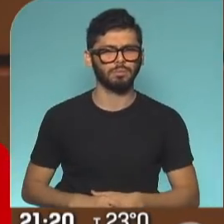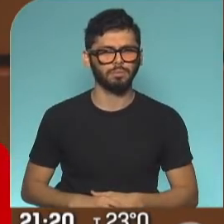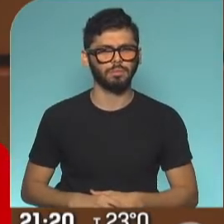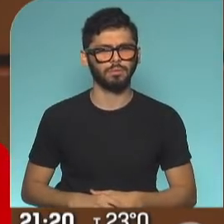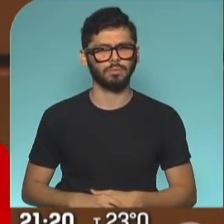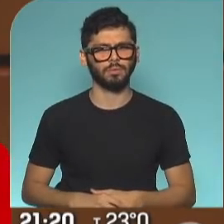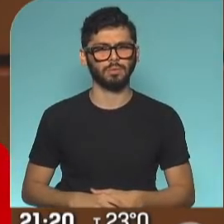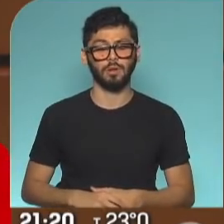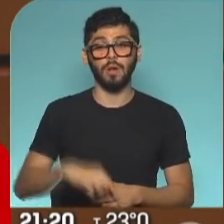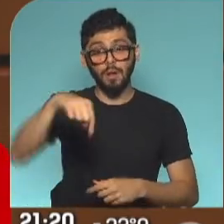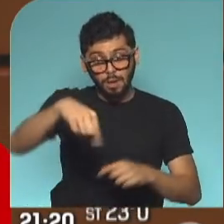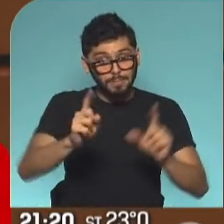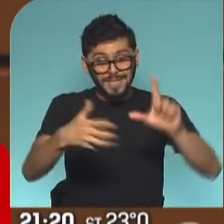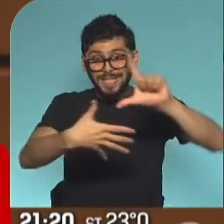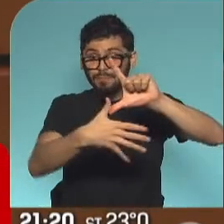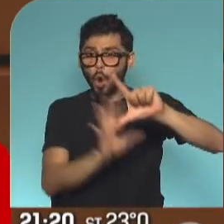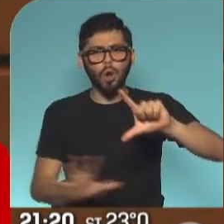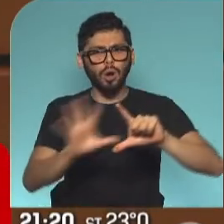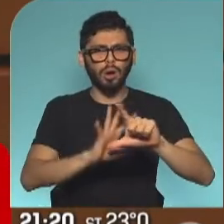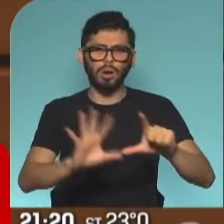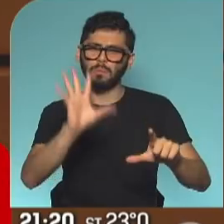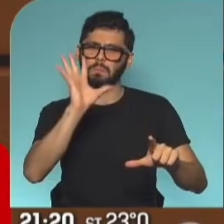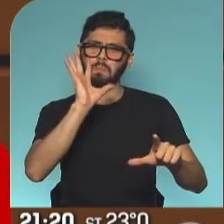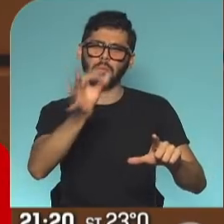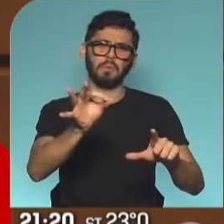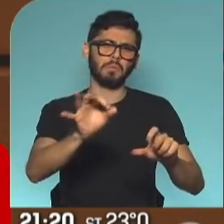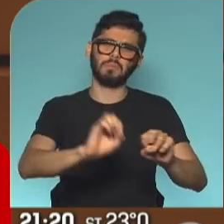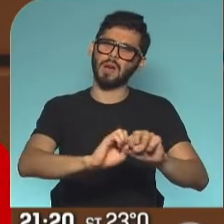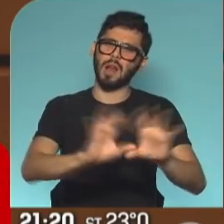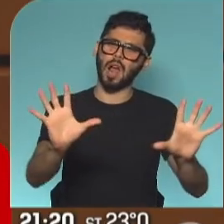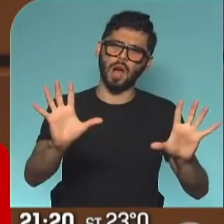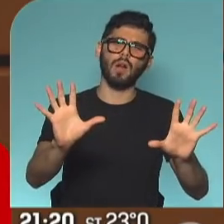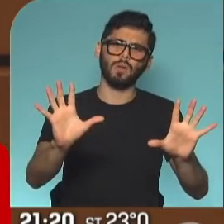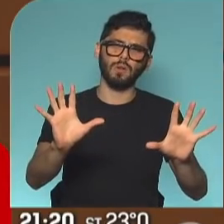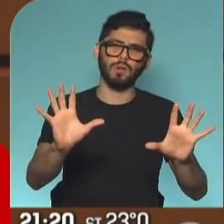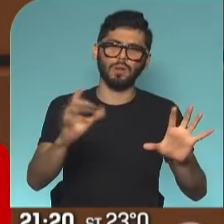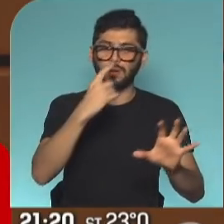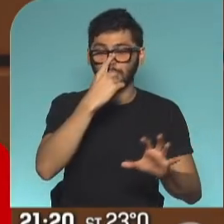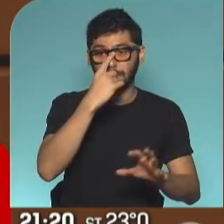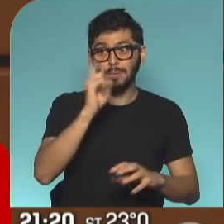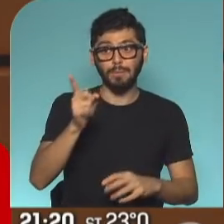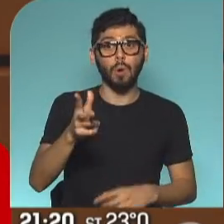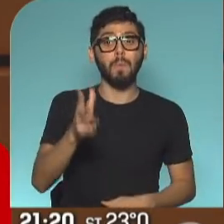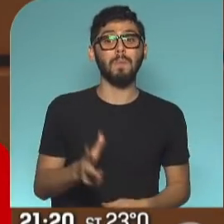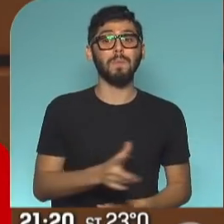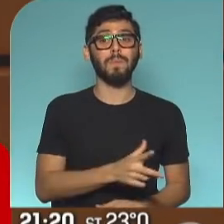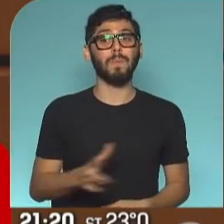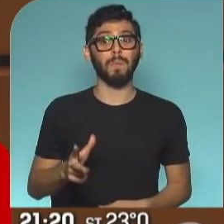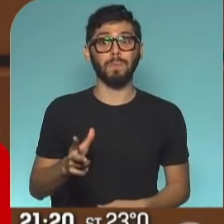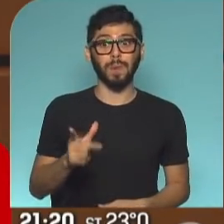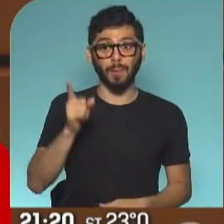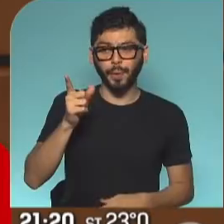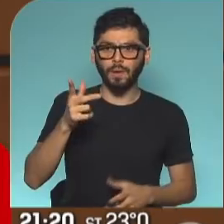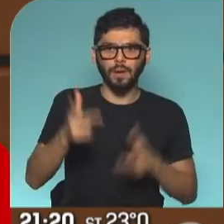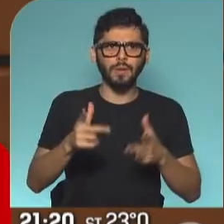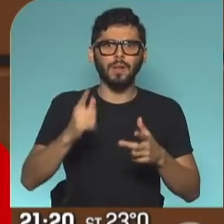Acá, en este continente, se ve mejor que en ningún otro lugar eso de lo que le gusta hablar al Papa Francisco, cuando